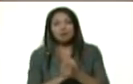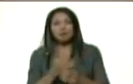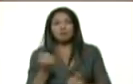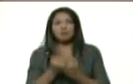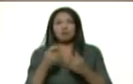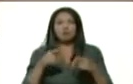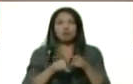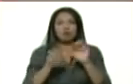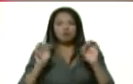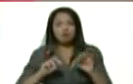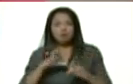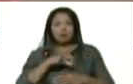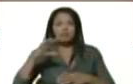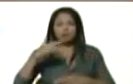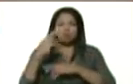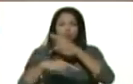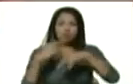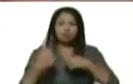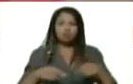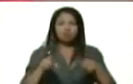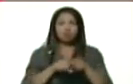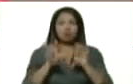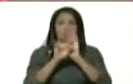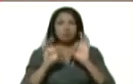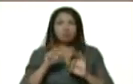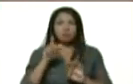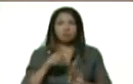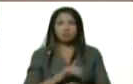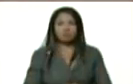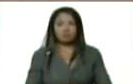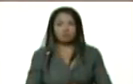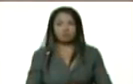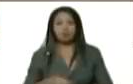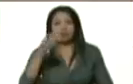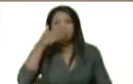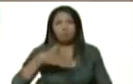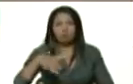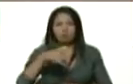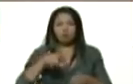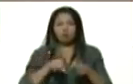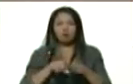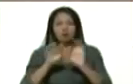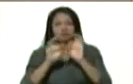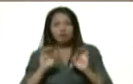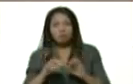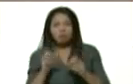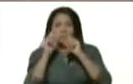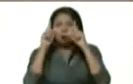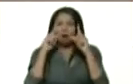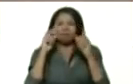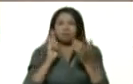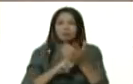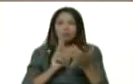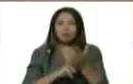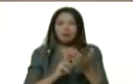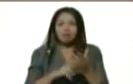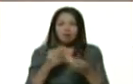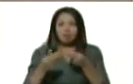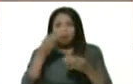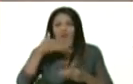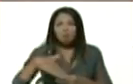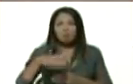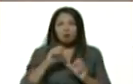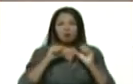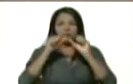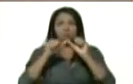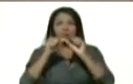el espíritu revolucionario, la conciencia elevada que tiene el pueblo en las calles. Es impresionante cómo el pueblo